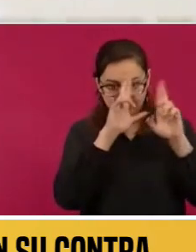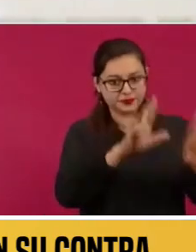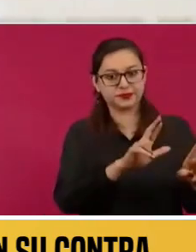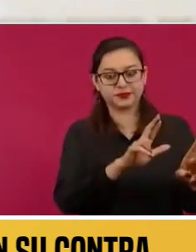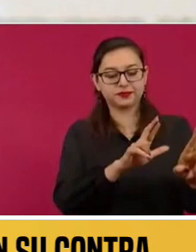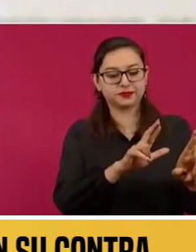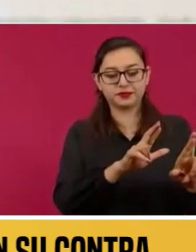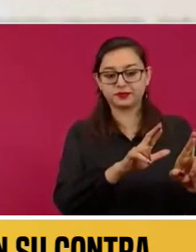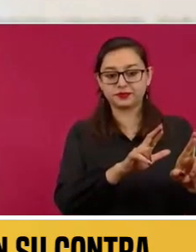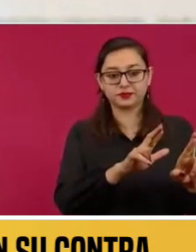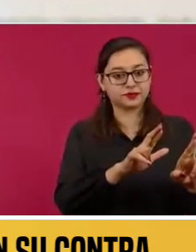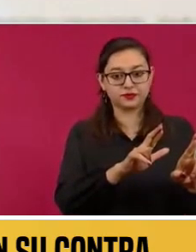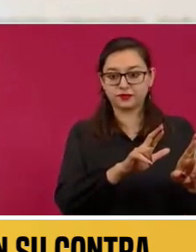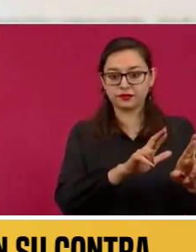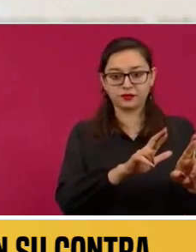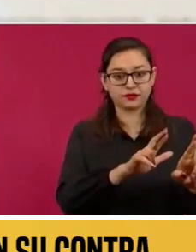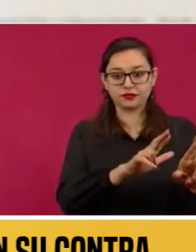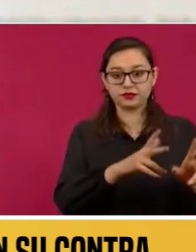es